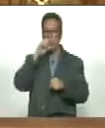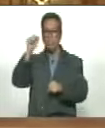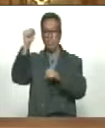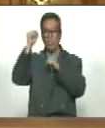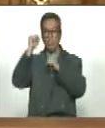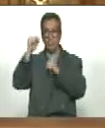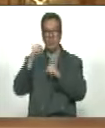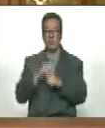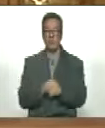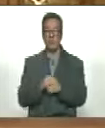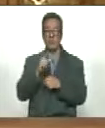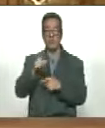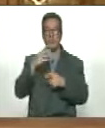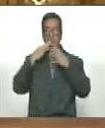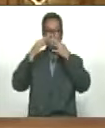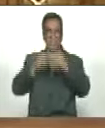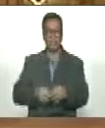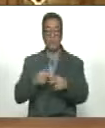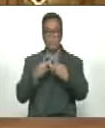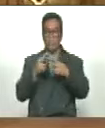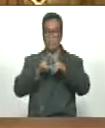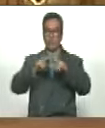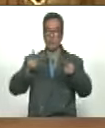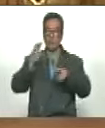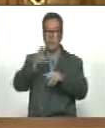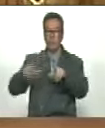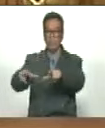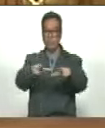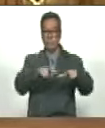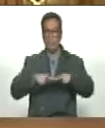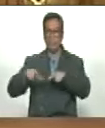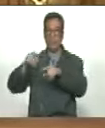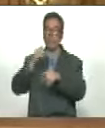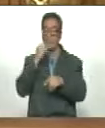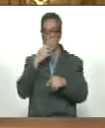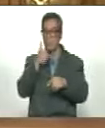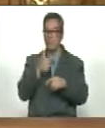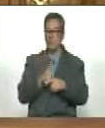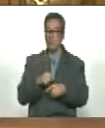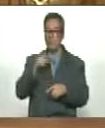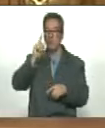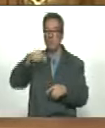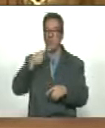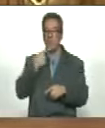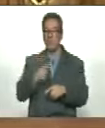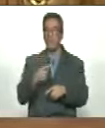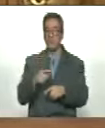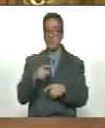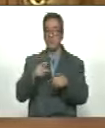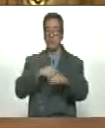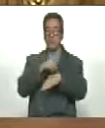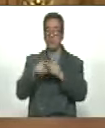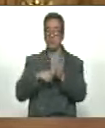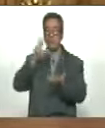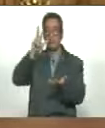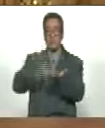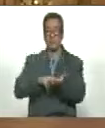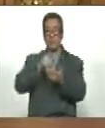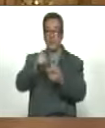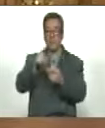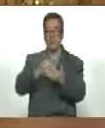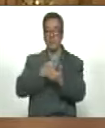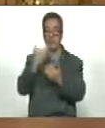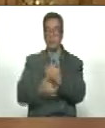Nicolás Maduro Moros, garante de la paz de esta tierra de gracia. Por esto, pido a esta plenaria aprobar